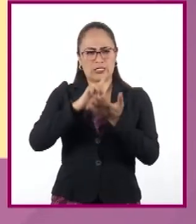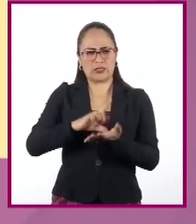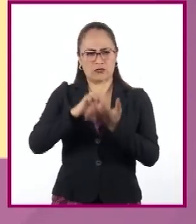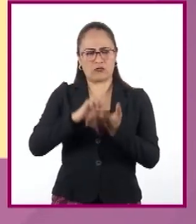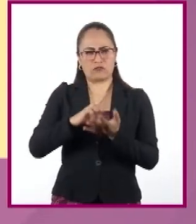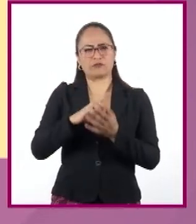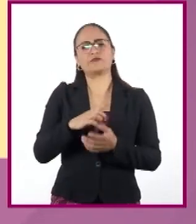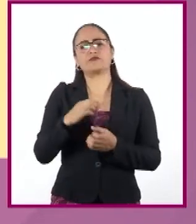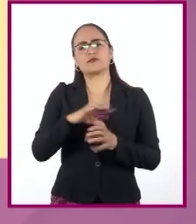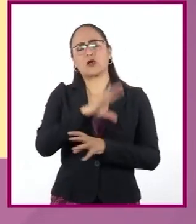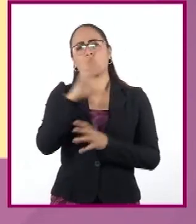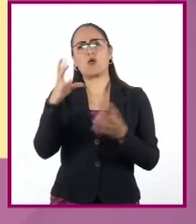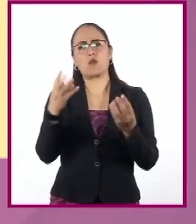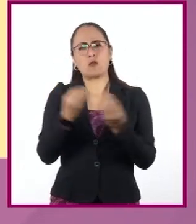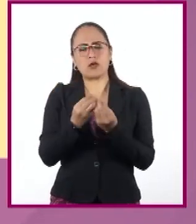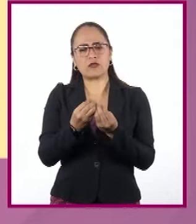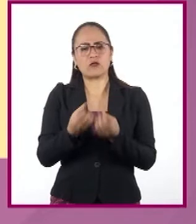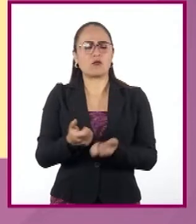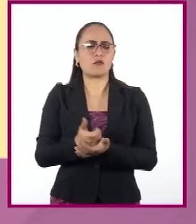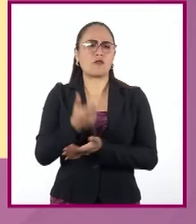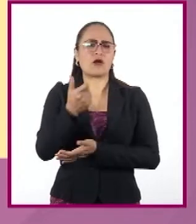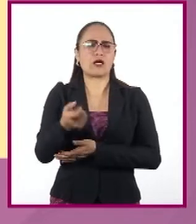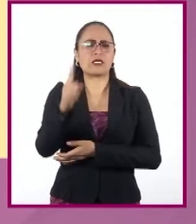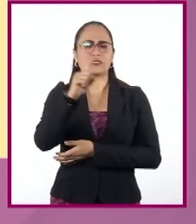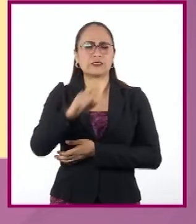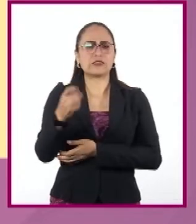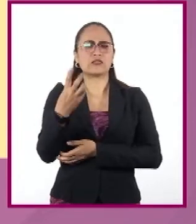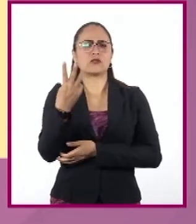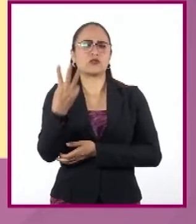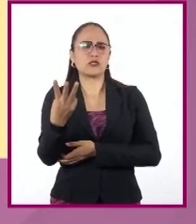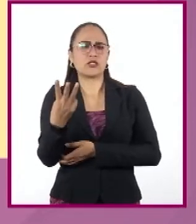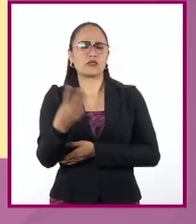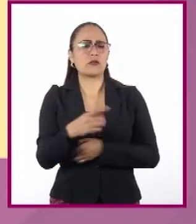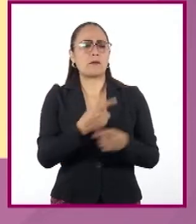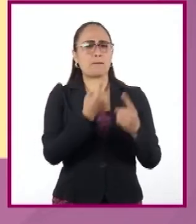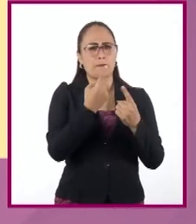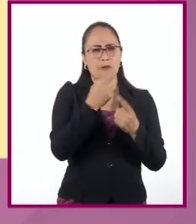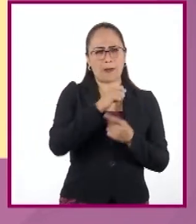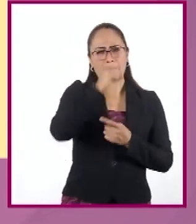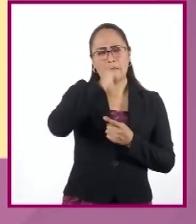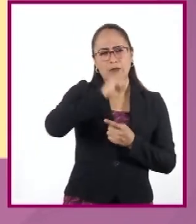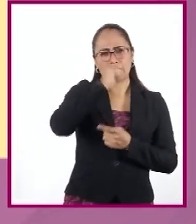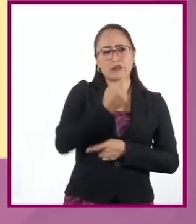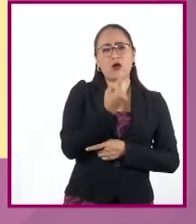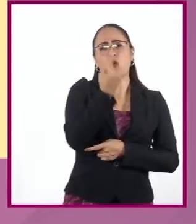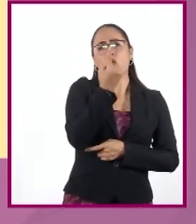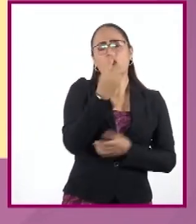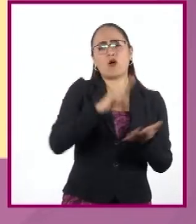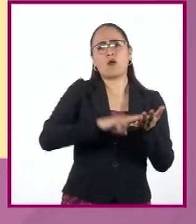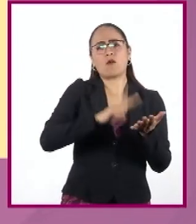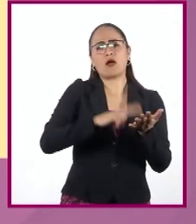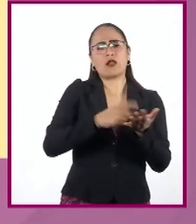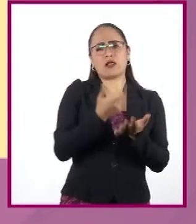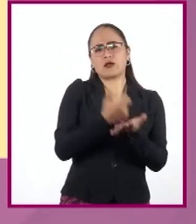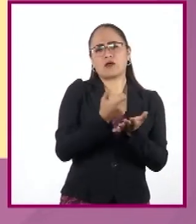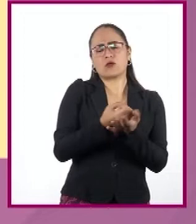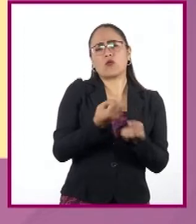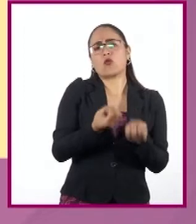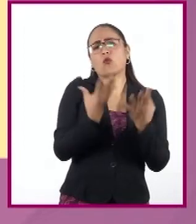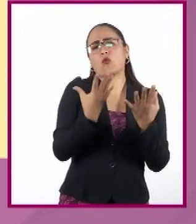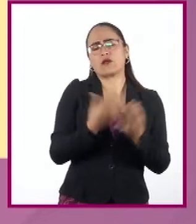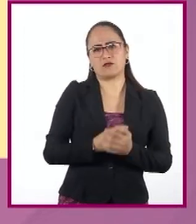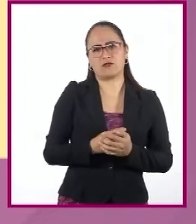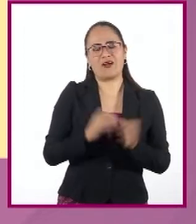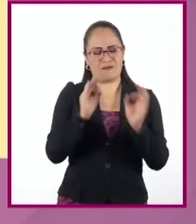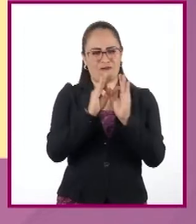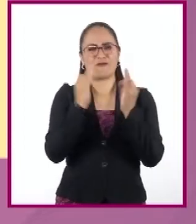pesos en total, ¿cuál es el precio de una paleta? Veamos de qué modo se puede representar esta situación mediante una